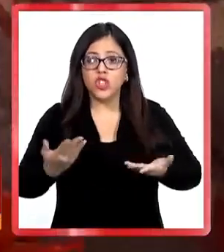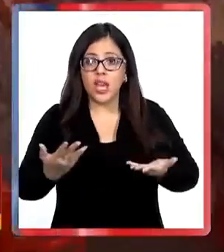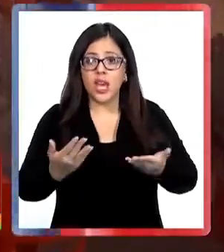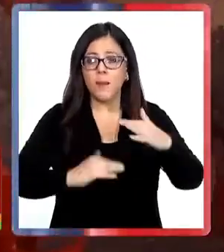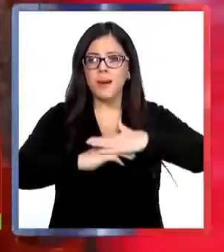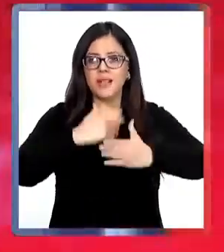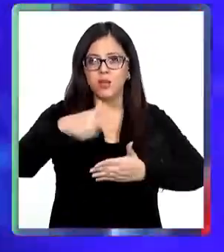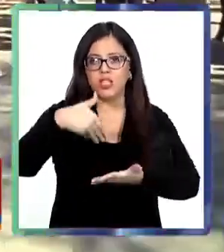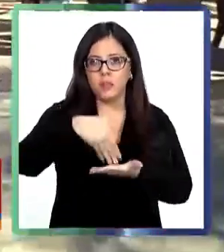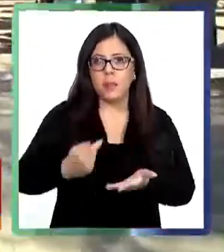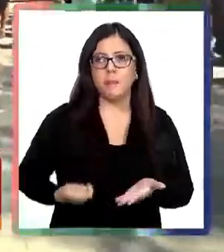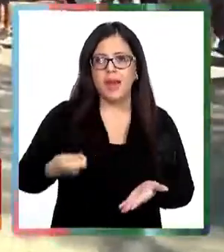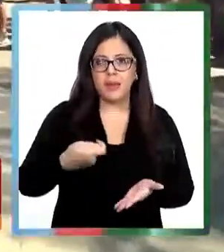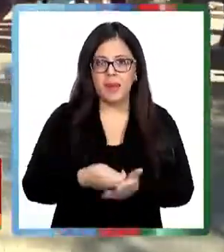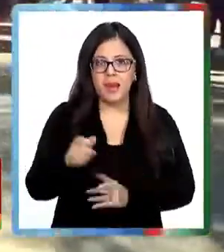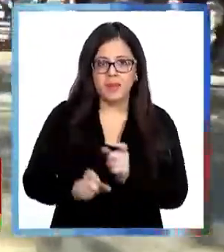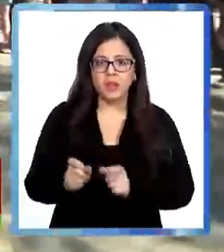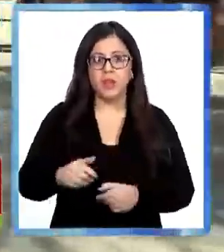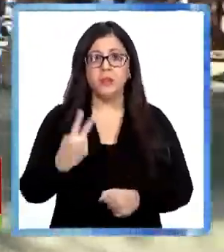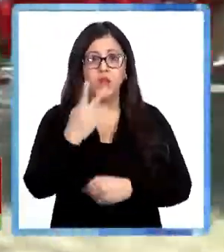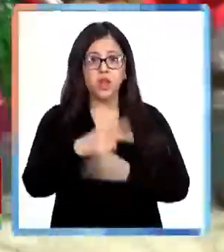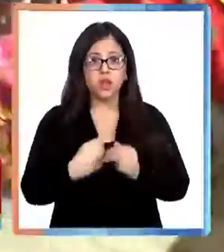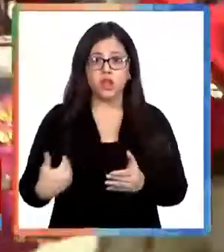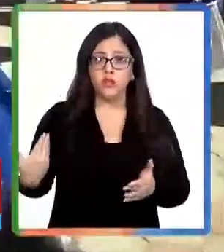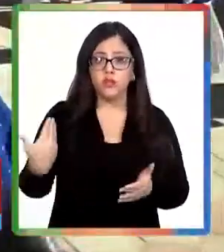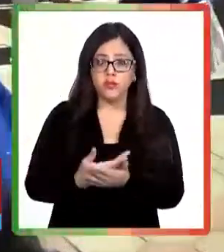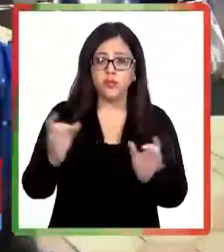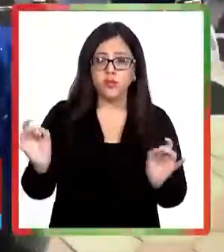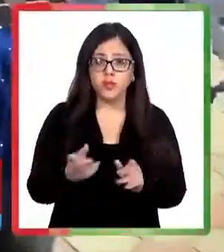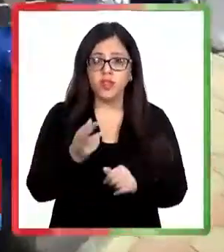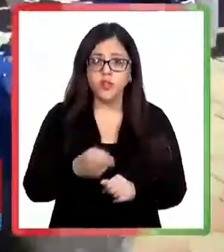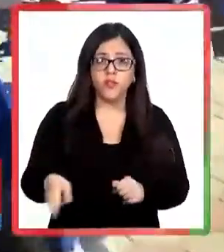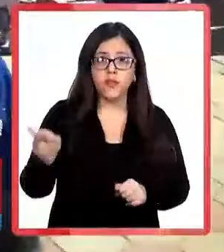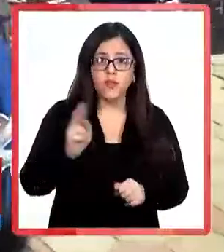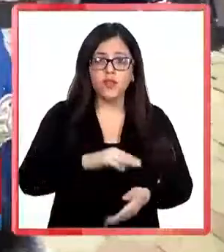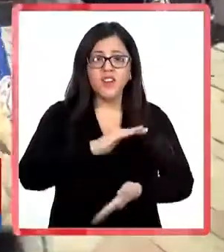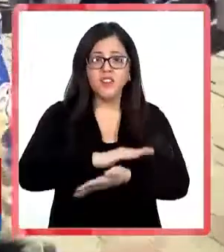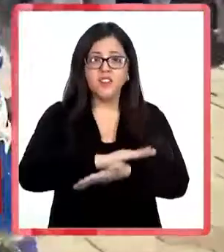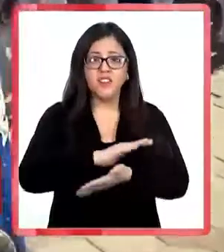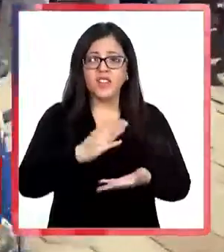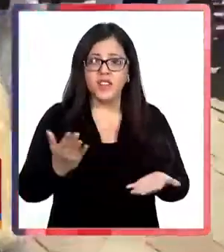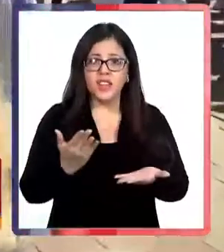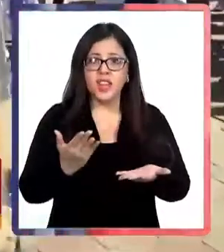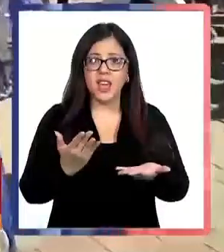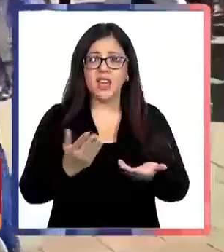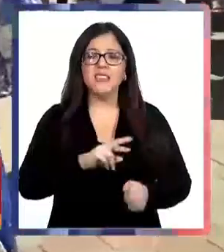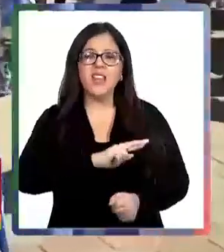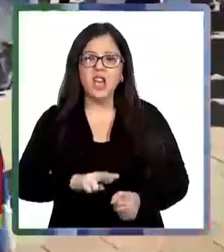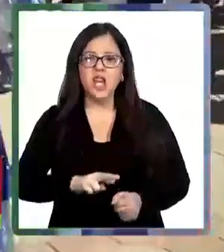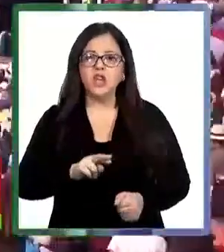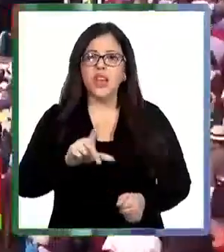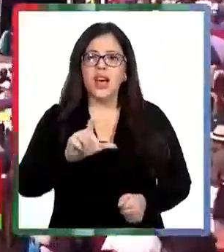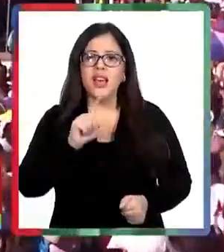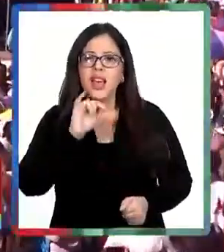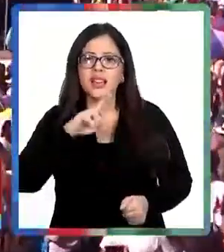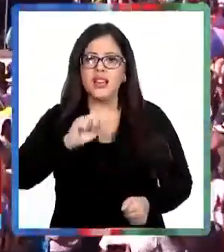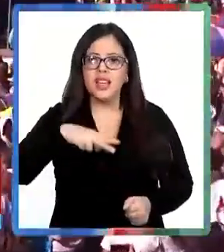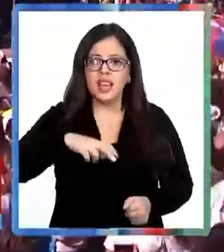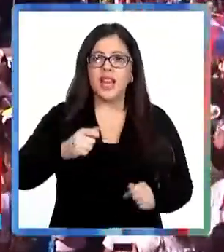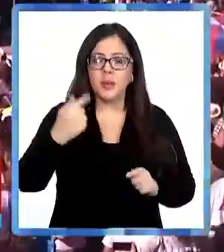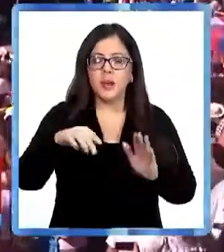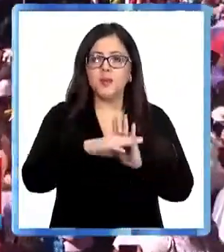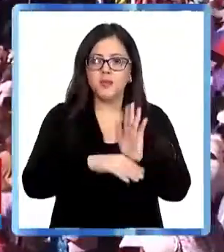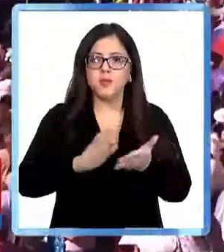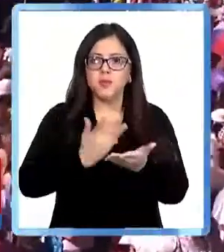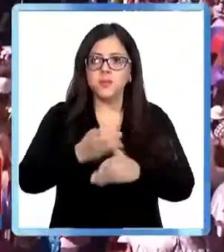17.000 pesos. Después de 2 años, podría volver la fiesta religiosa de La Tirana con protocolos sanitarios. Todas las